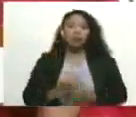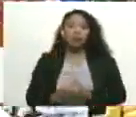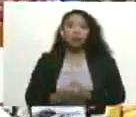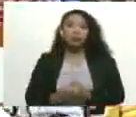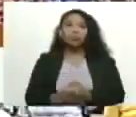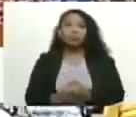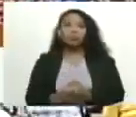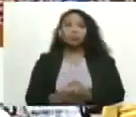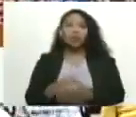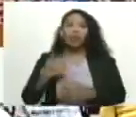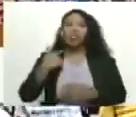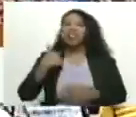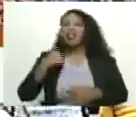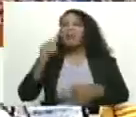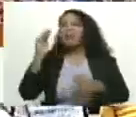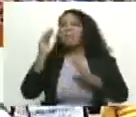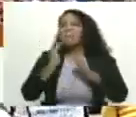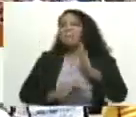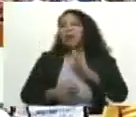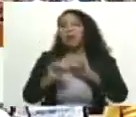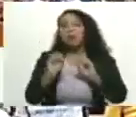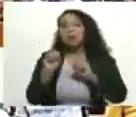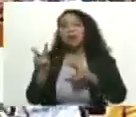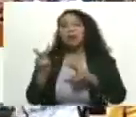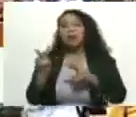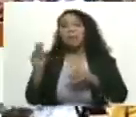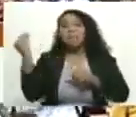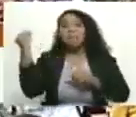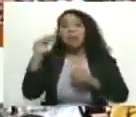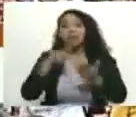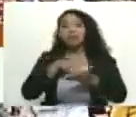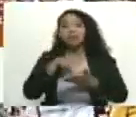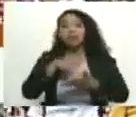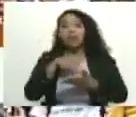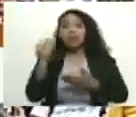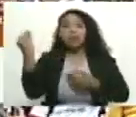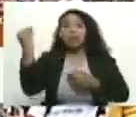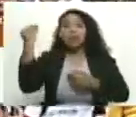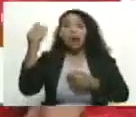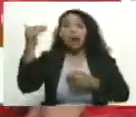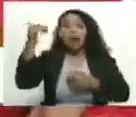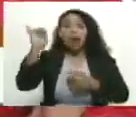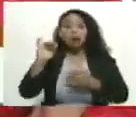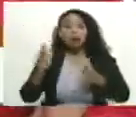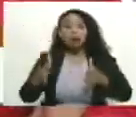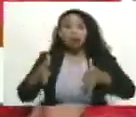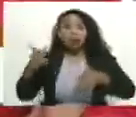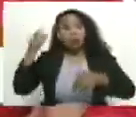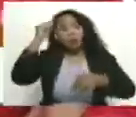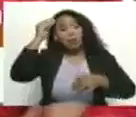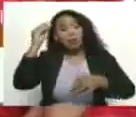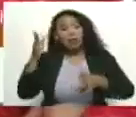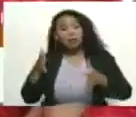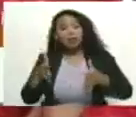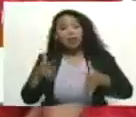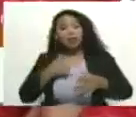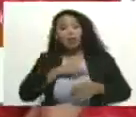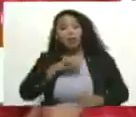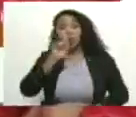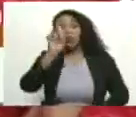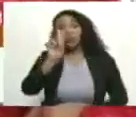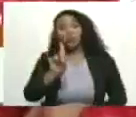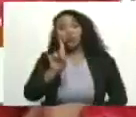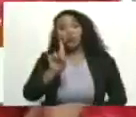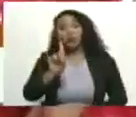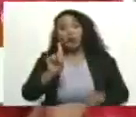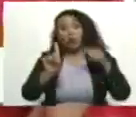Tenemos menos chance, ¿verdad? Mientras más participe, más chances tiene de ganar, pensarán ellos. Nosotros tenemos uno.